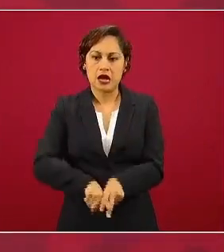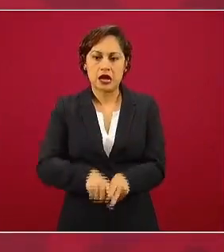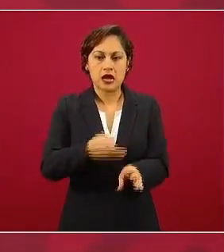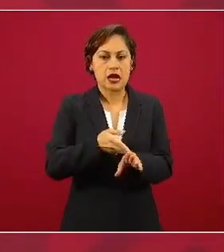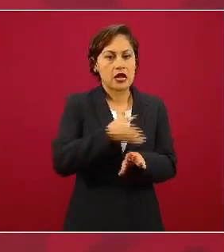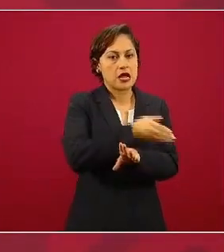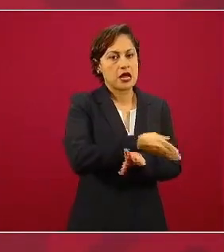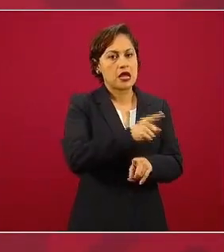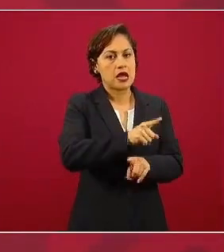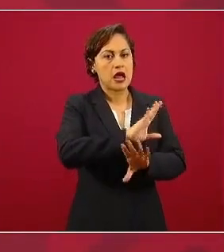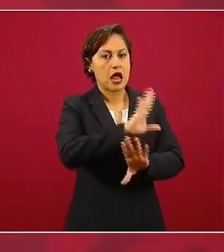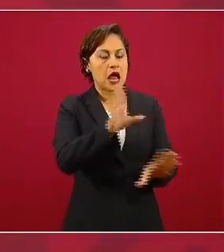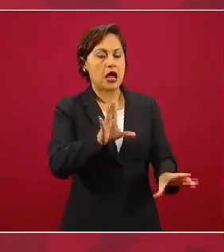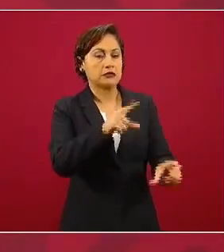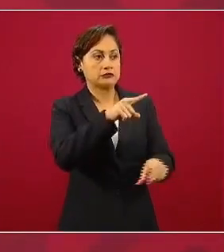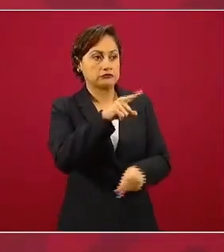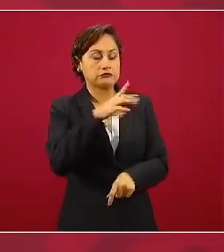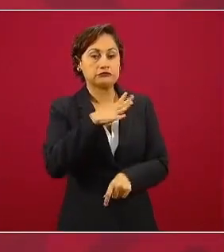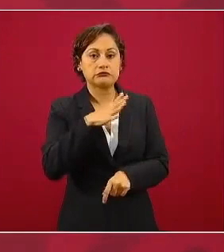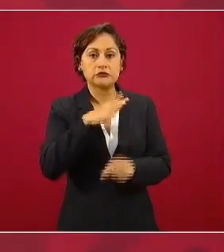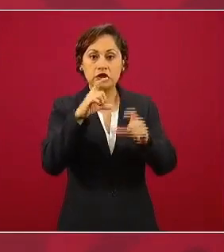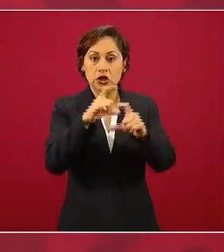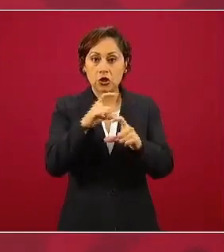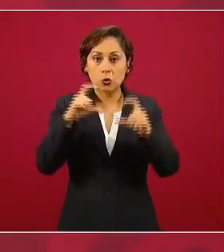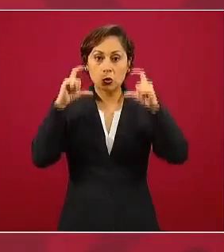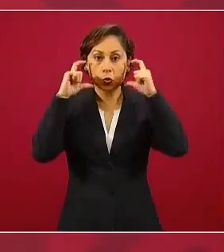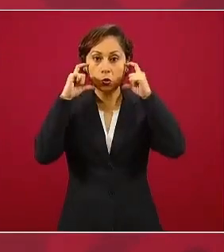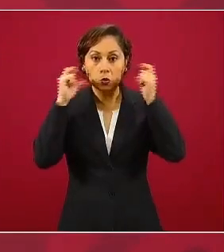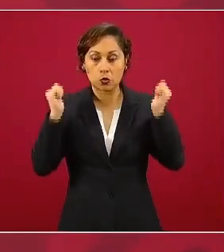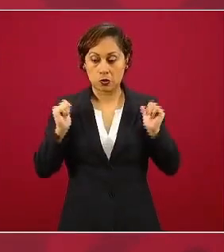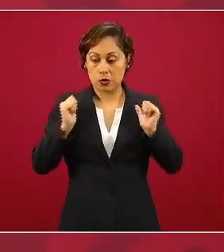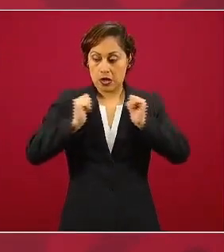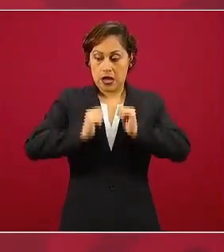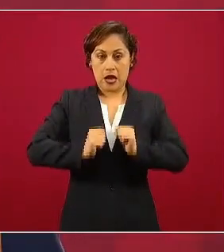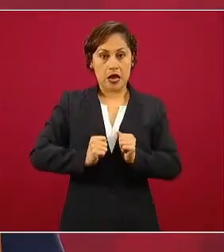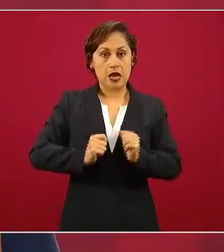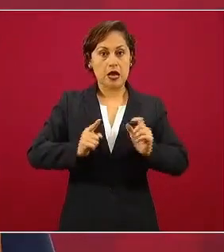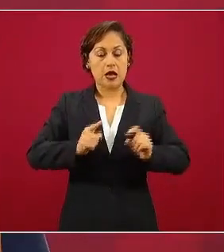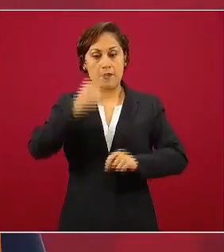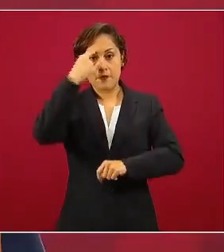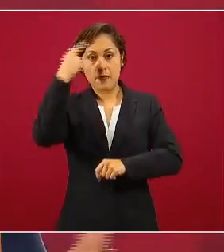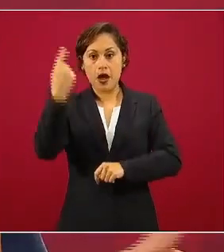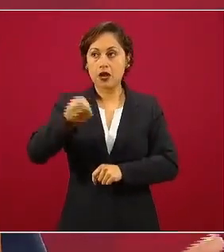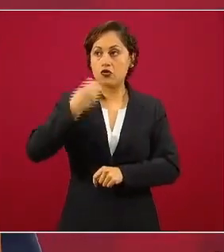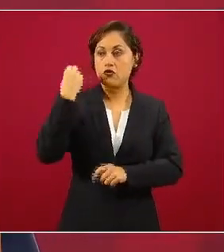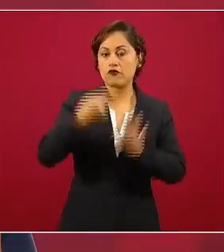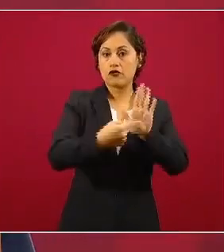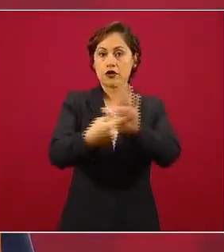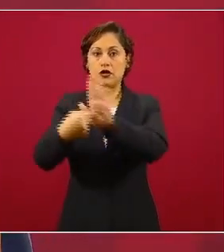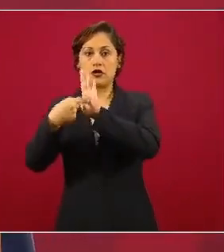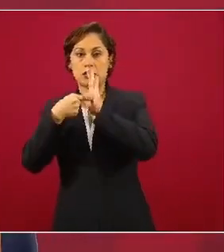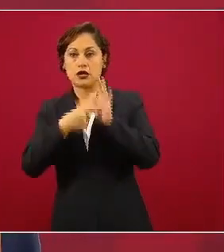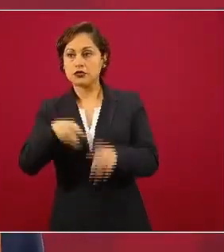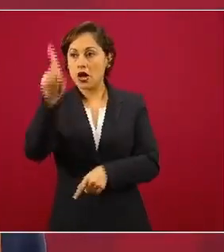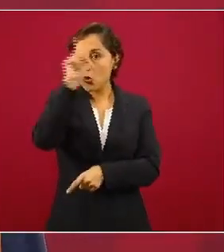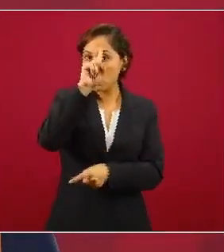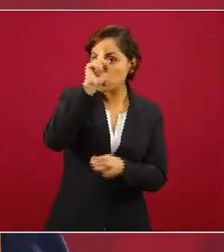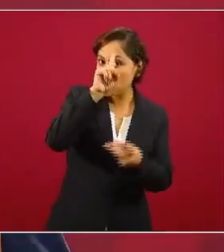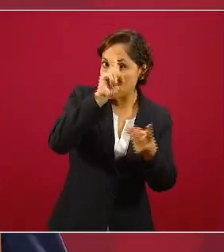cubreboca y salían hasta con batas a dar conferencia y hacer recomendaciones.